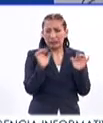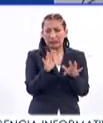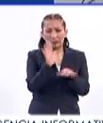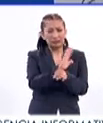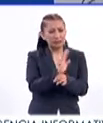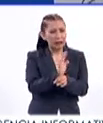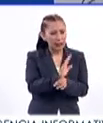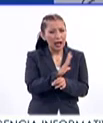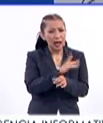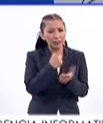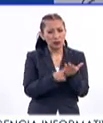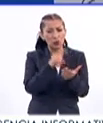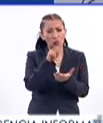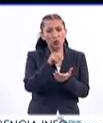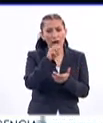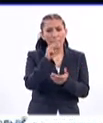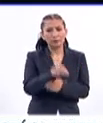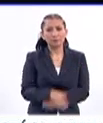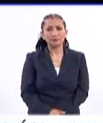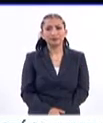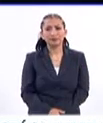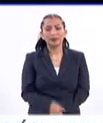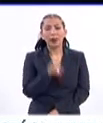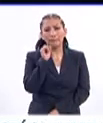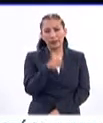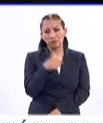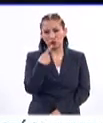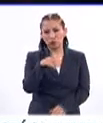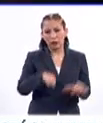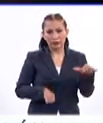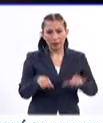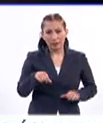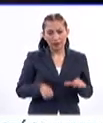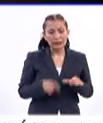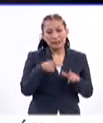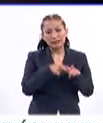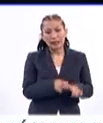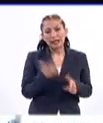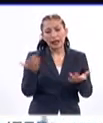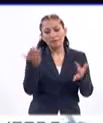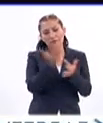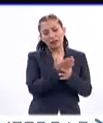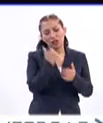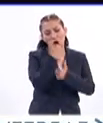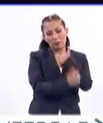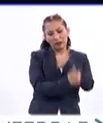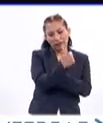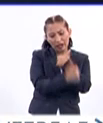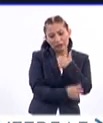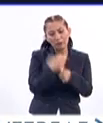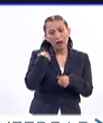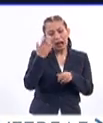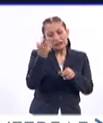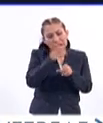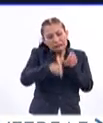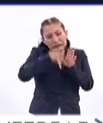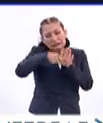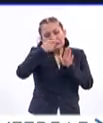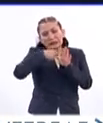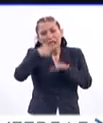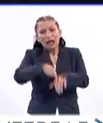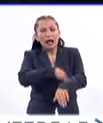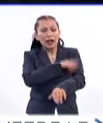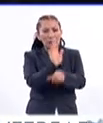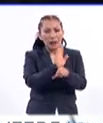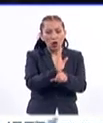de cine que tiene la Universidad Nacional. Como parte de sus actividades se mantienen sus secciones de competencias en largometrajes y